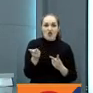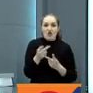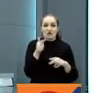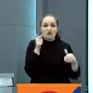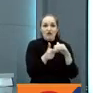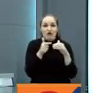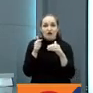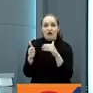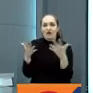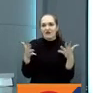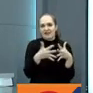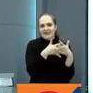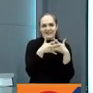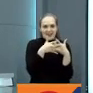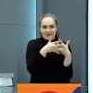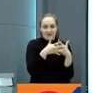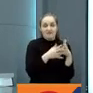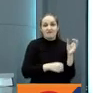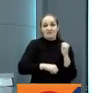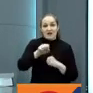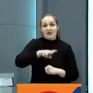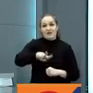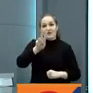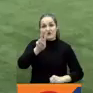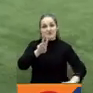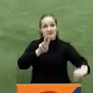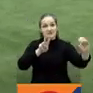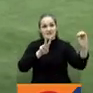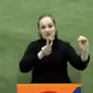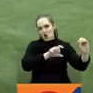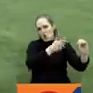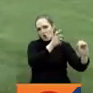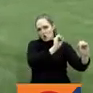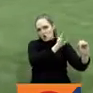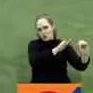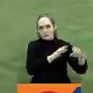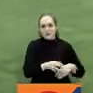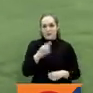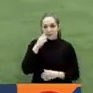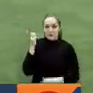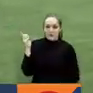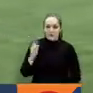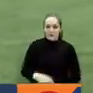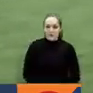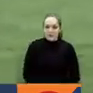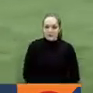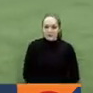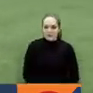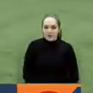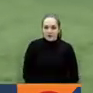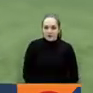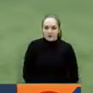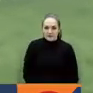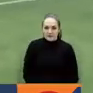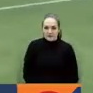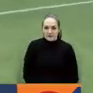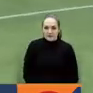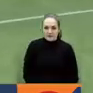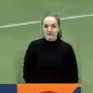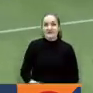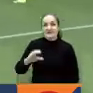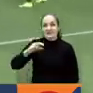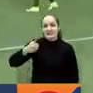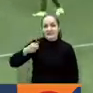de la MLS en la victoria 2-0 contra San José. Atención a este golazo y tengo que decirles que primero fue Jimmy Chará